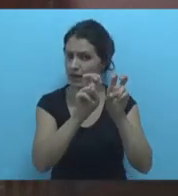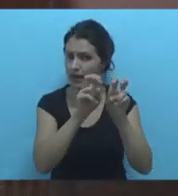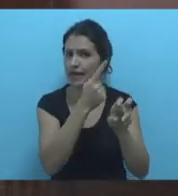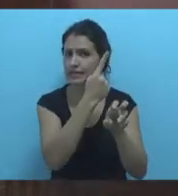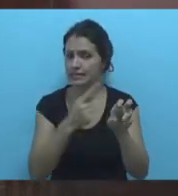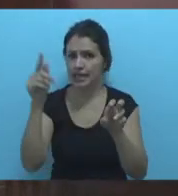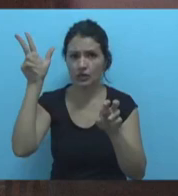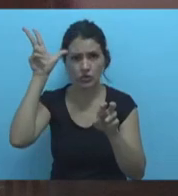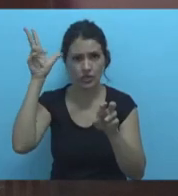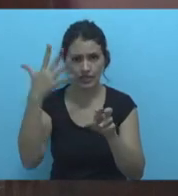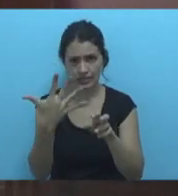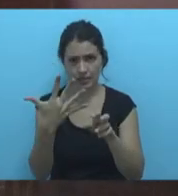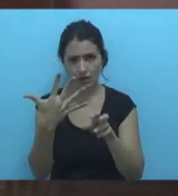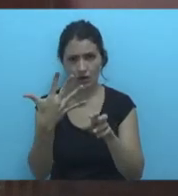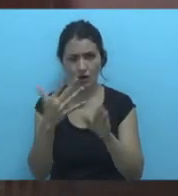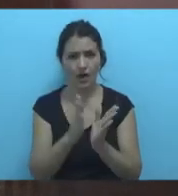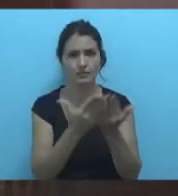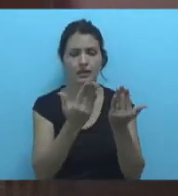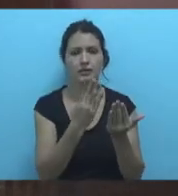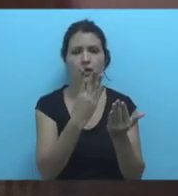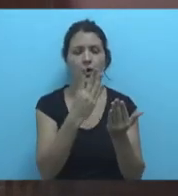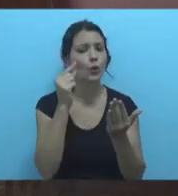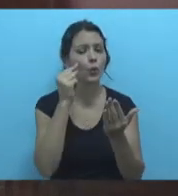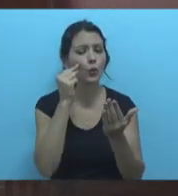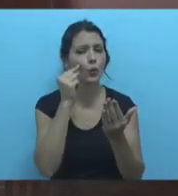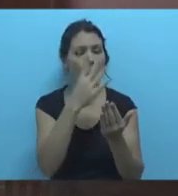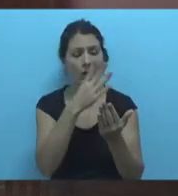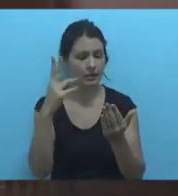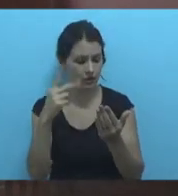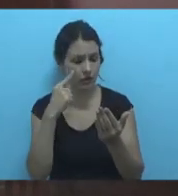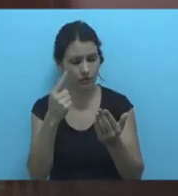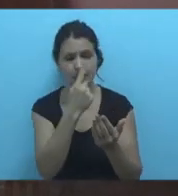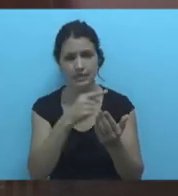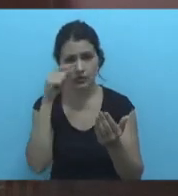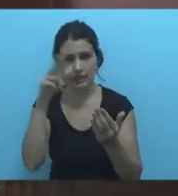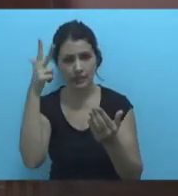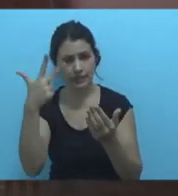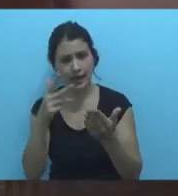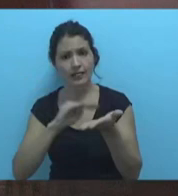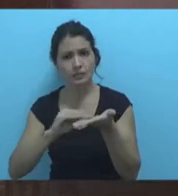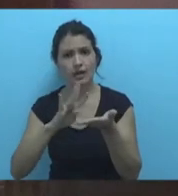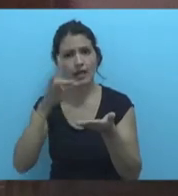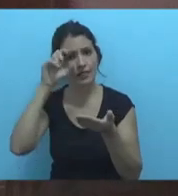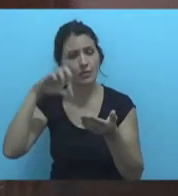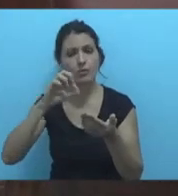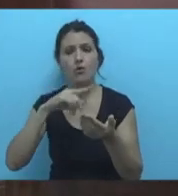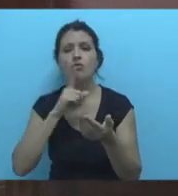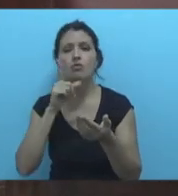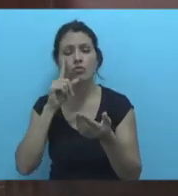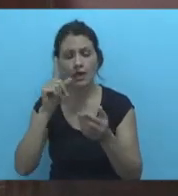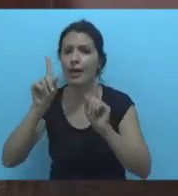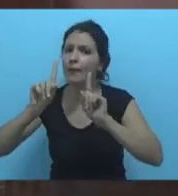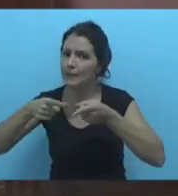entrado 185, que es el expediente 42.273 de la diputada de Ponti, también se reservó a la Secretaría